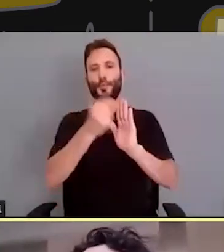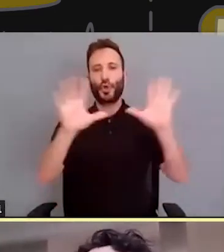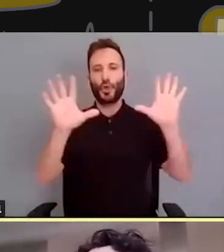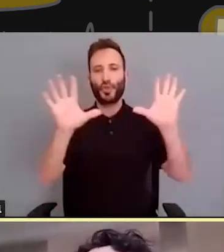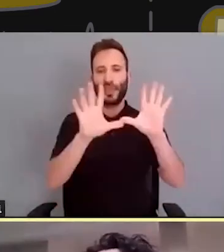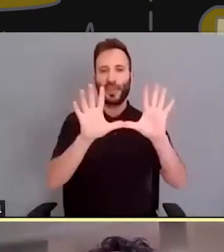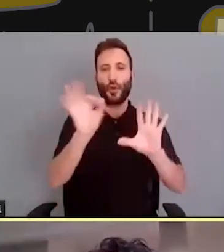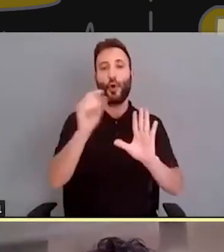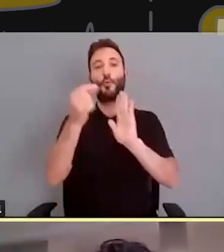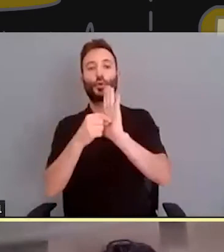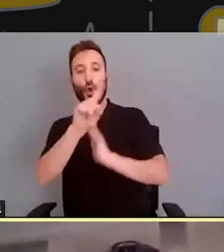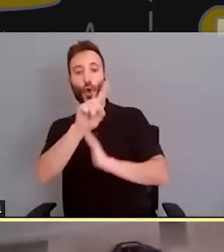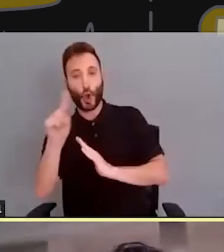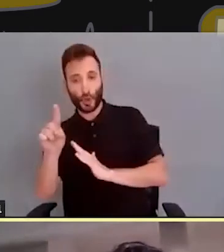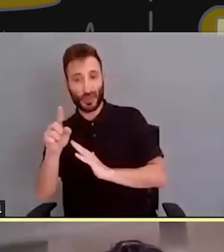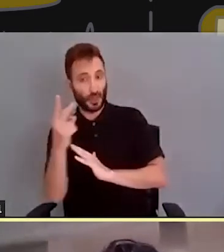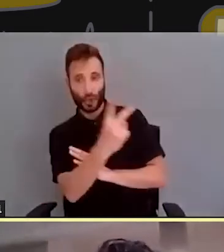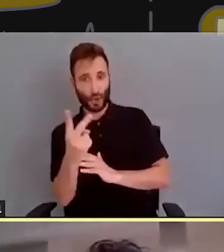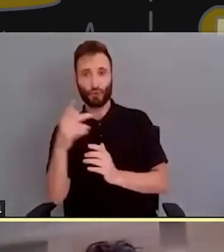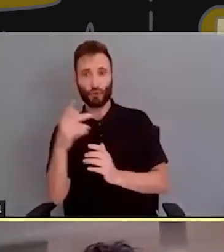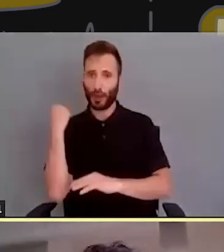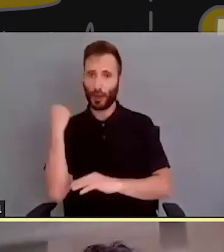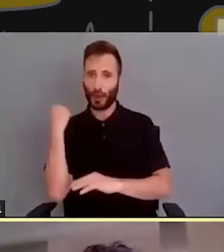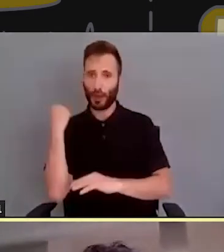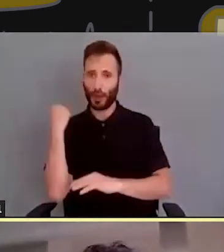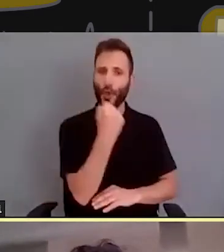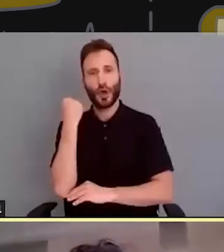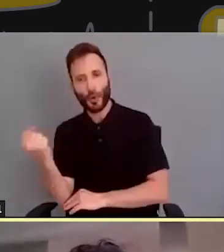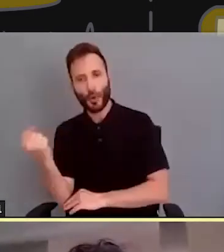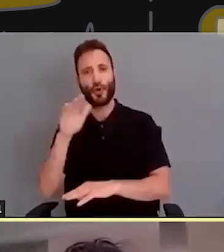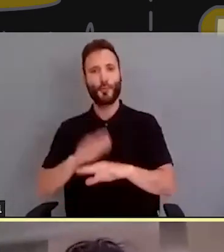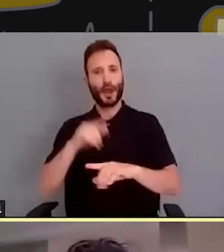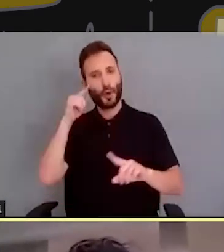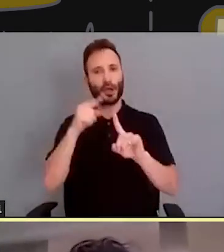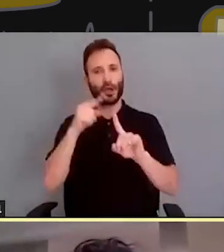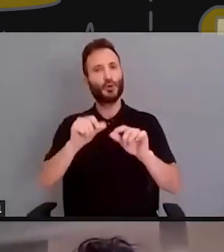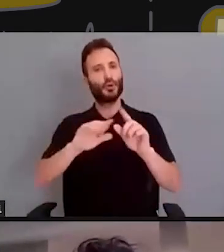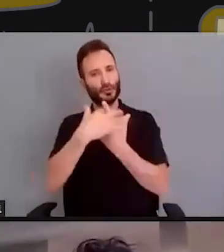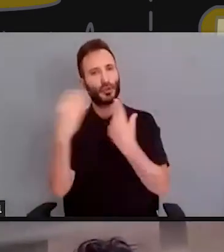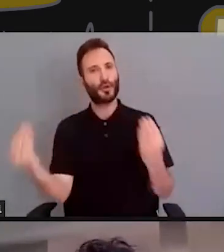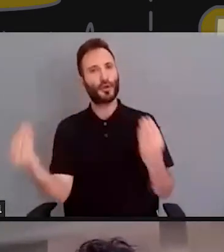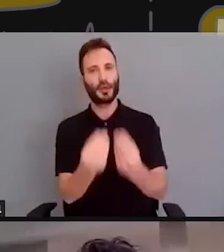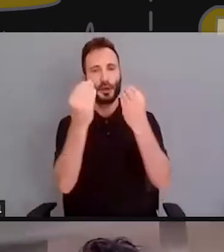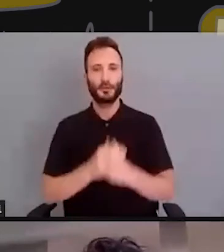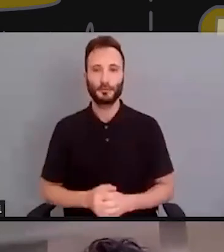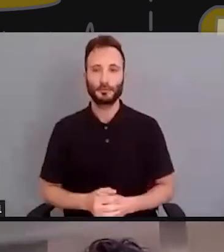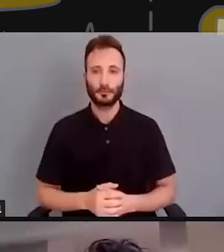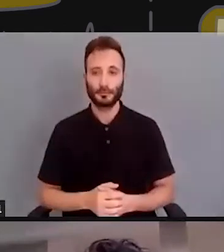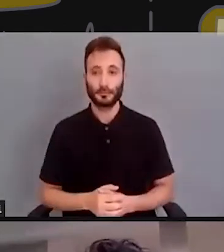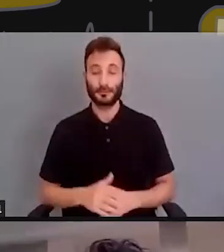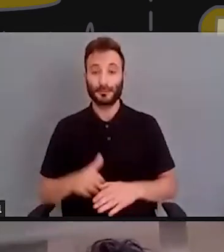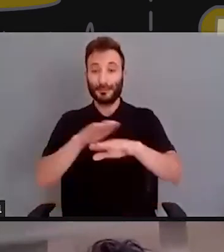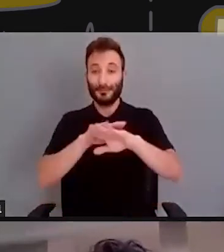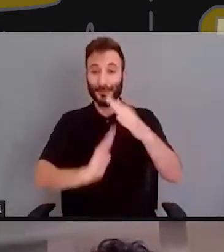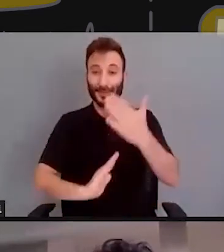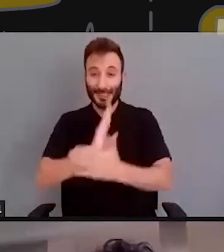el 11, ciudades y comunidades más sostenibles e inclusivas. Natalia, perdona sí. que te interrumpa,